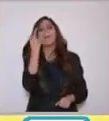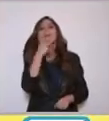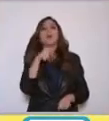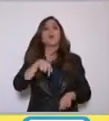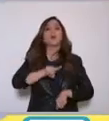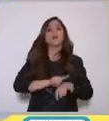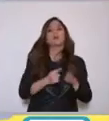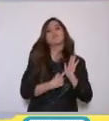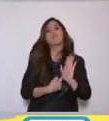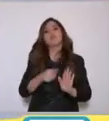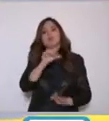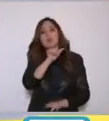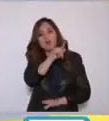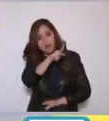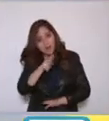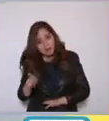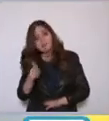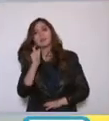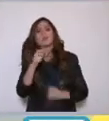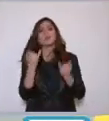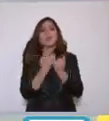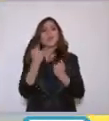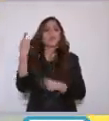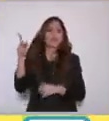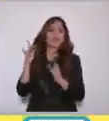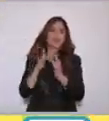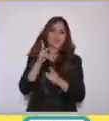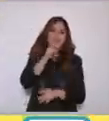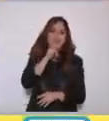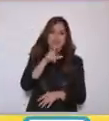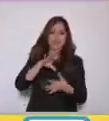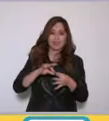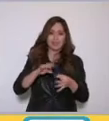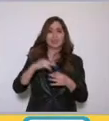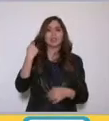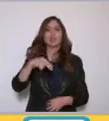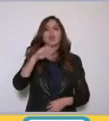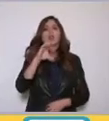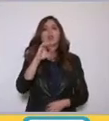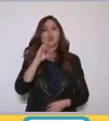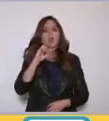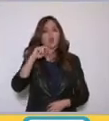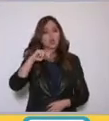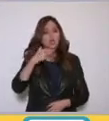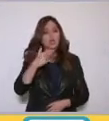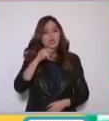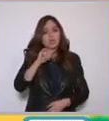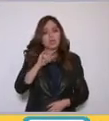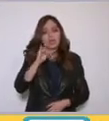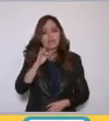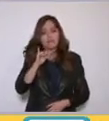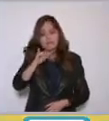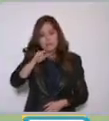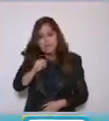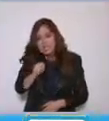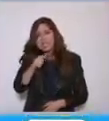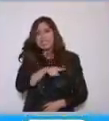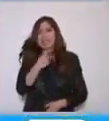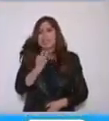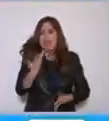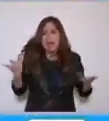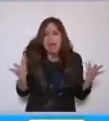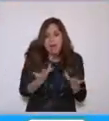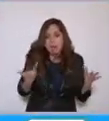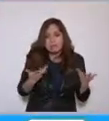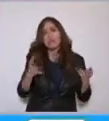mañana y que vamos a compartir, por supuesto, en las redes sociales de tus ciudades, se llama Cognifit. Y esta aplicación en particular ofrece una